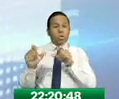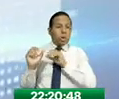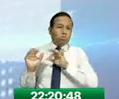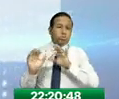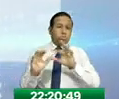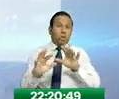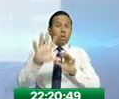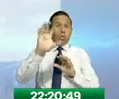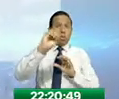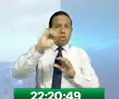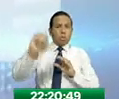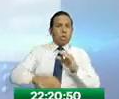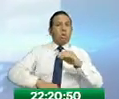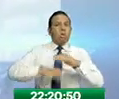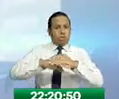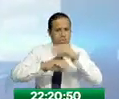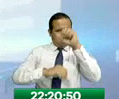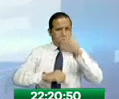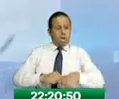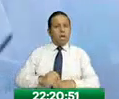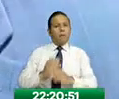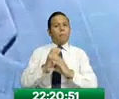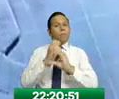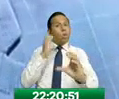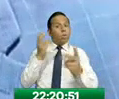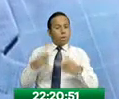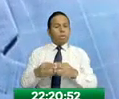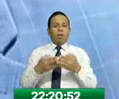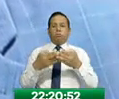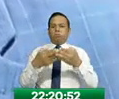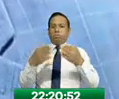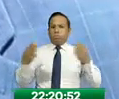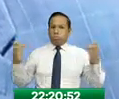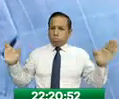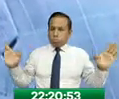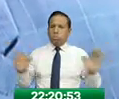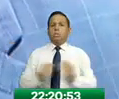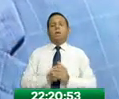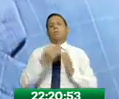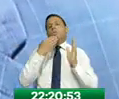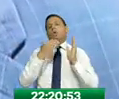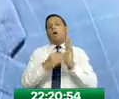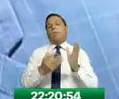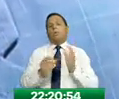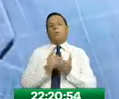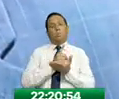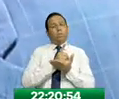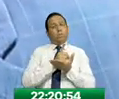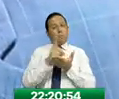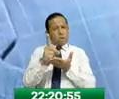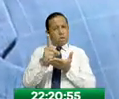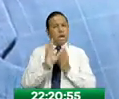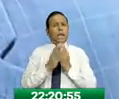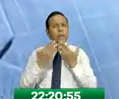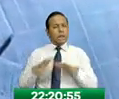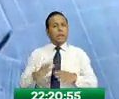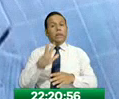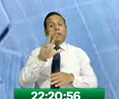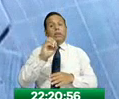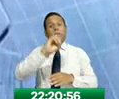pública y privada, con más apertura. No circulará un 30% en la semana, que ya está dispuesto por el COE